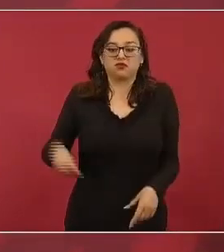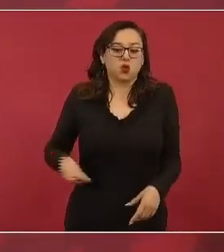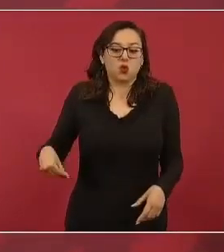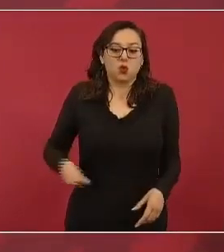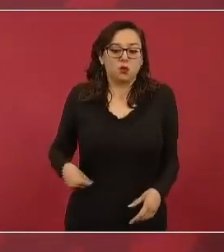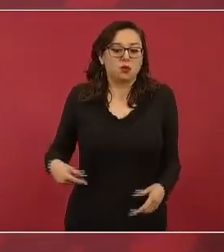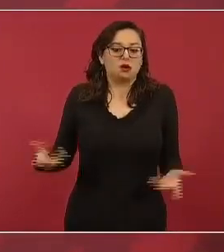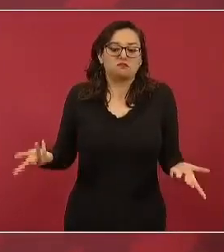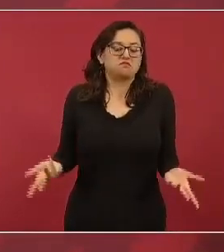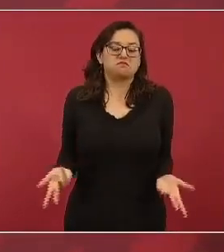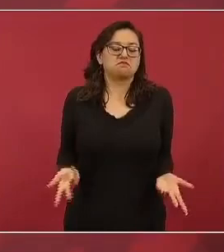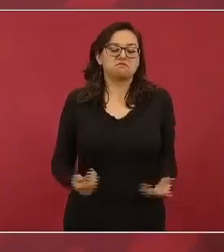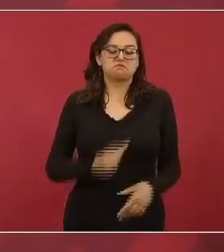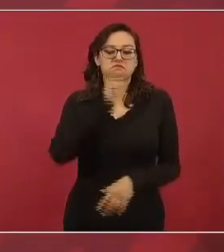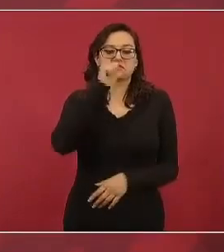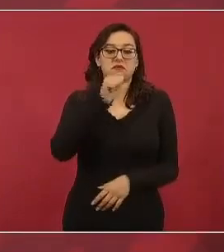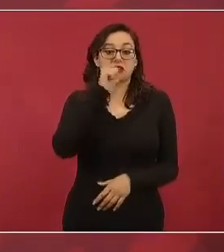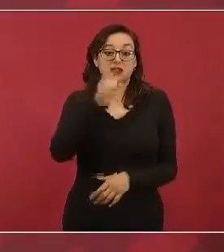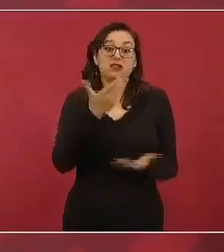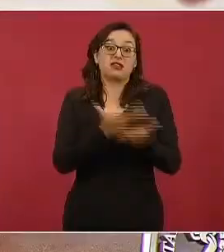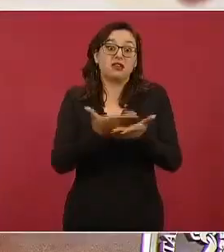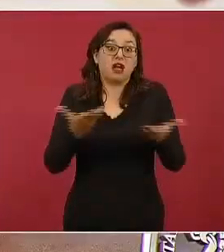la pandemia y ahora la guerra.